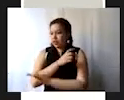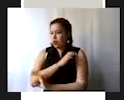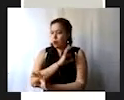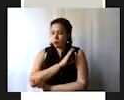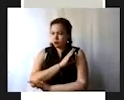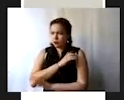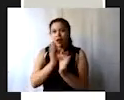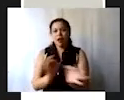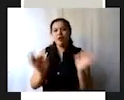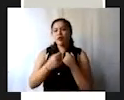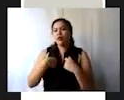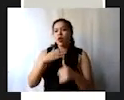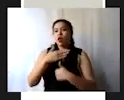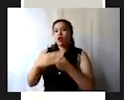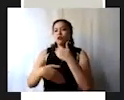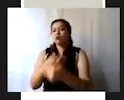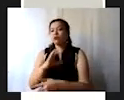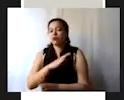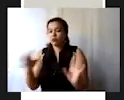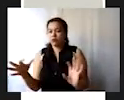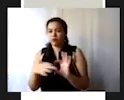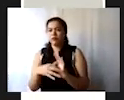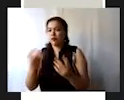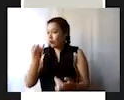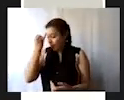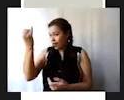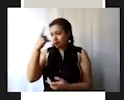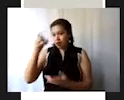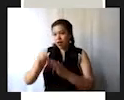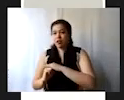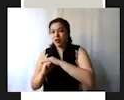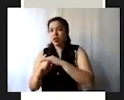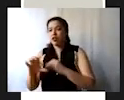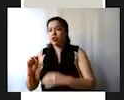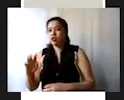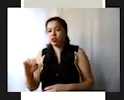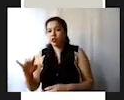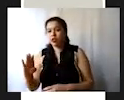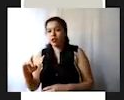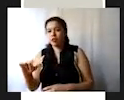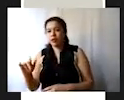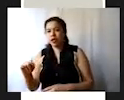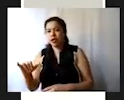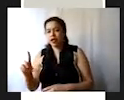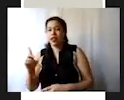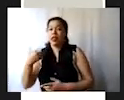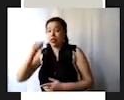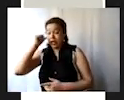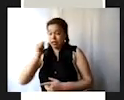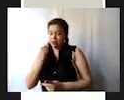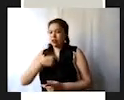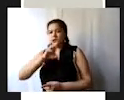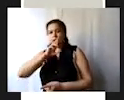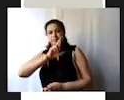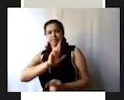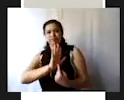lo que puede venir después, ¿no? La idea de la sostenibilidad siempre será que los resultados,